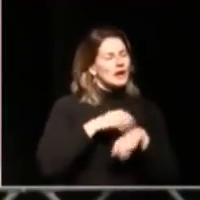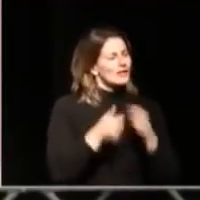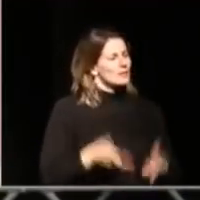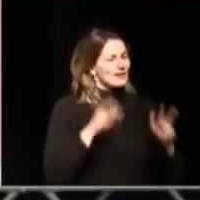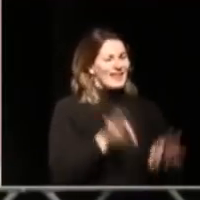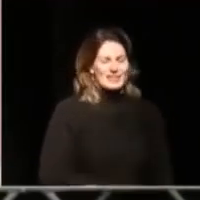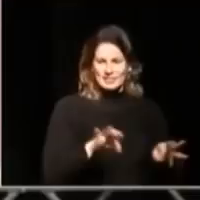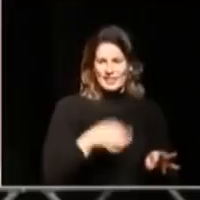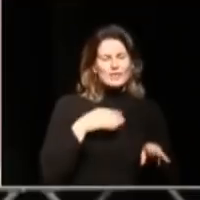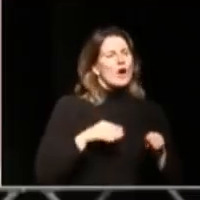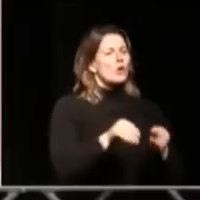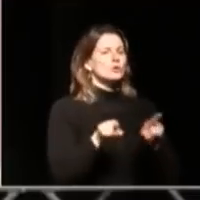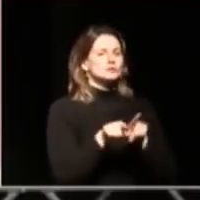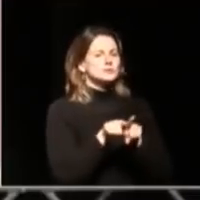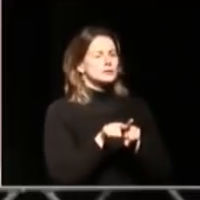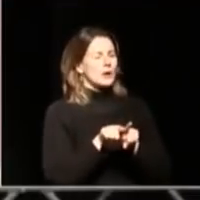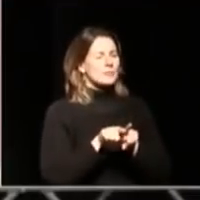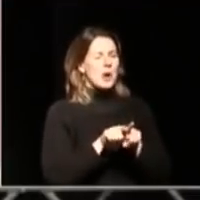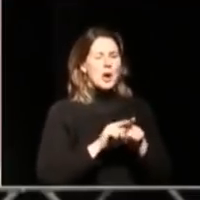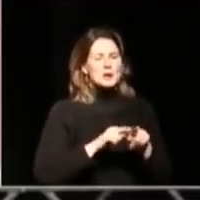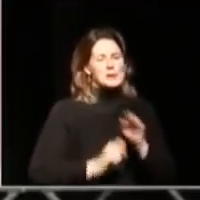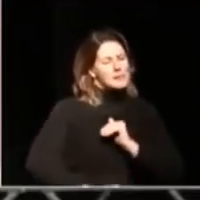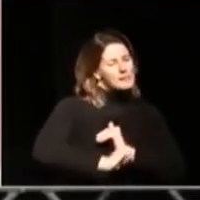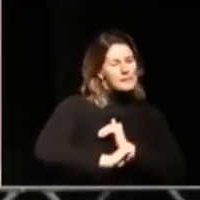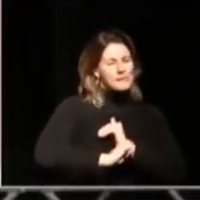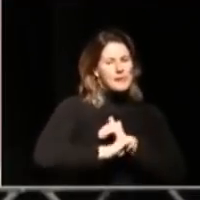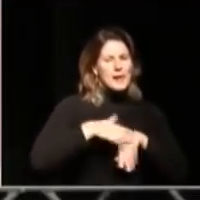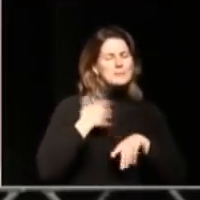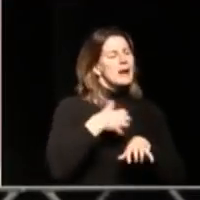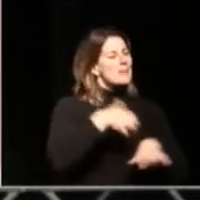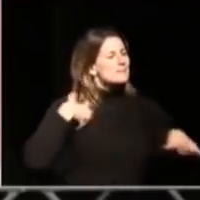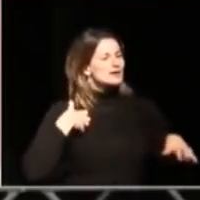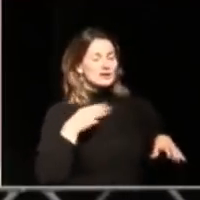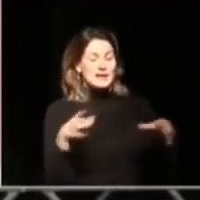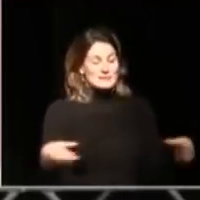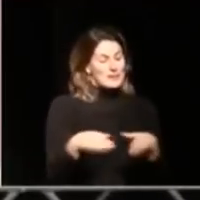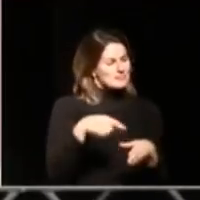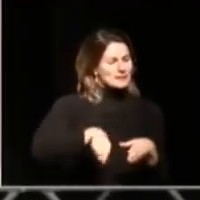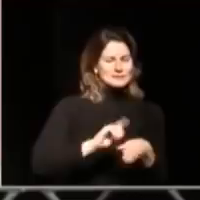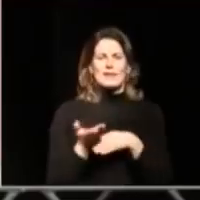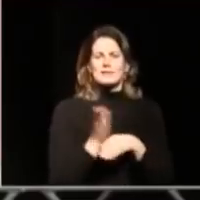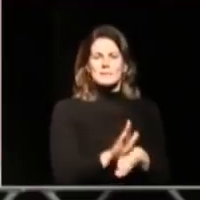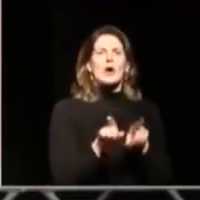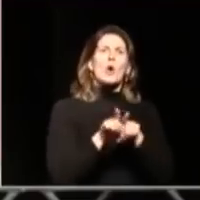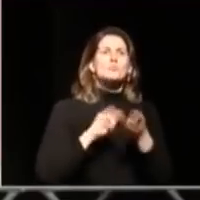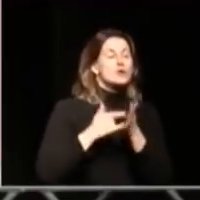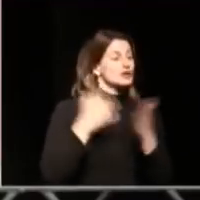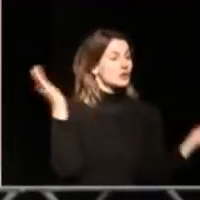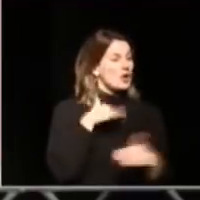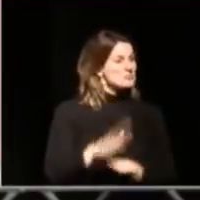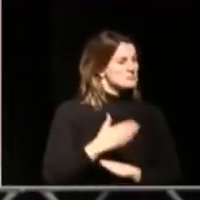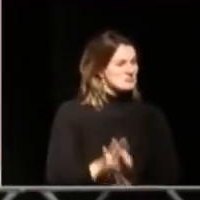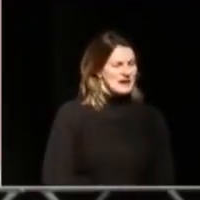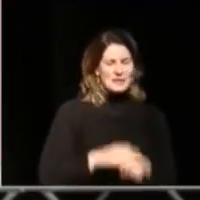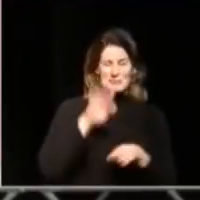democráticamente utilice serpientes para atar mayorías de partidos que han demostrado no tener, no ya un proyecto político